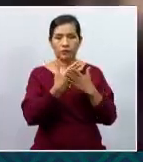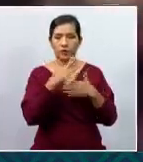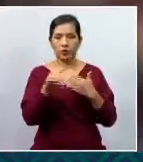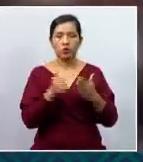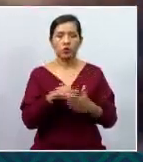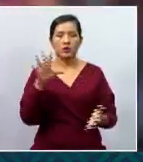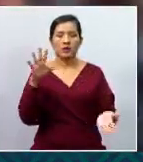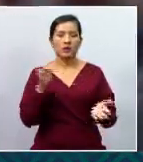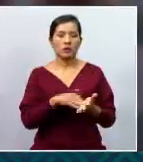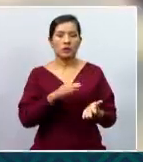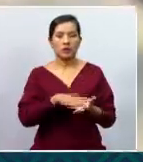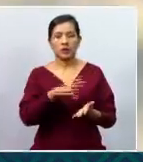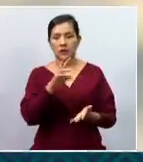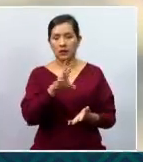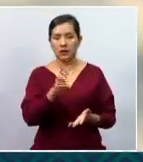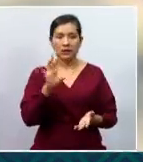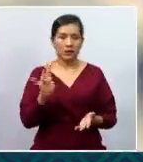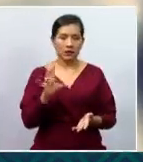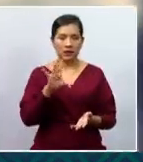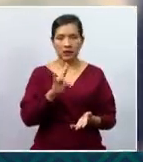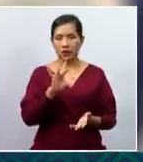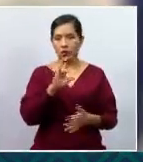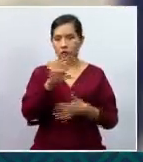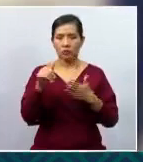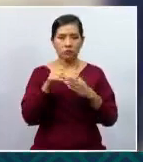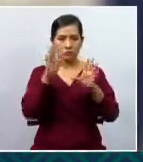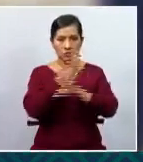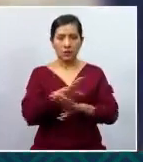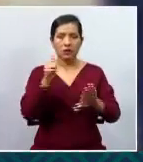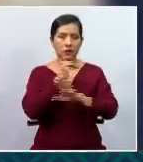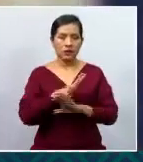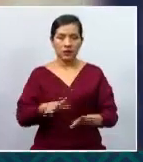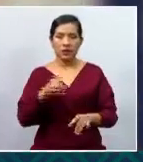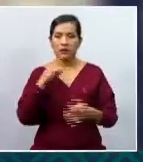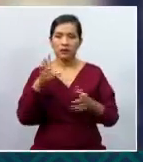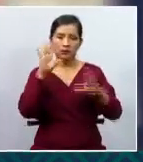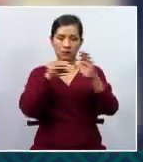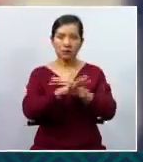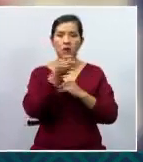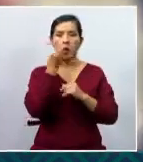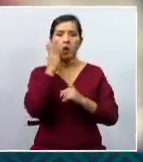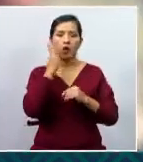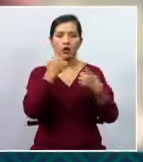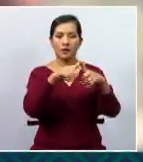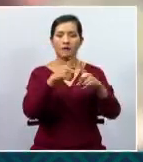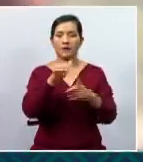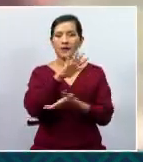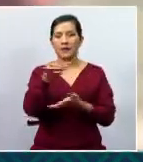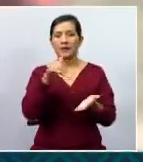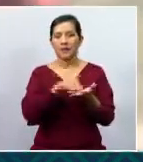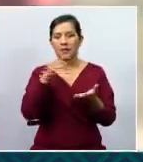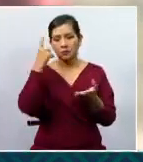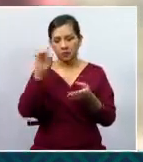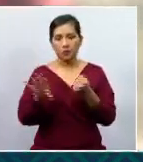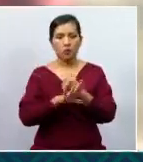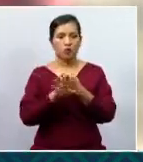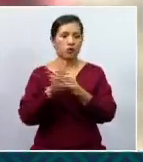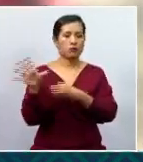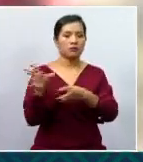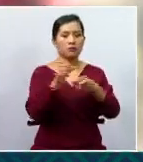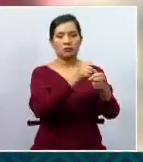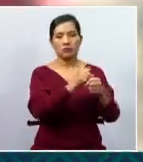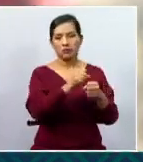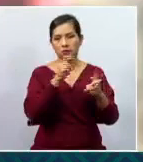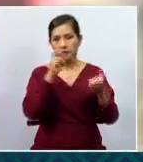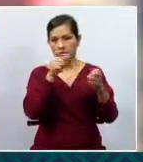5.678 niñas, niñas y adolescentes en referencia a bueno, en estos centros de acogimiento. De